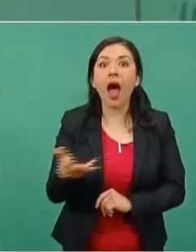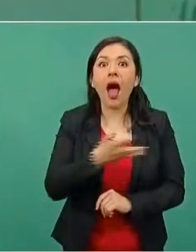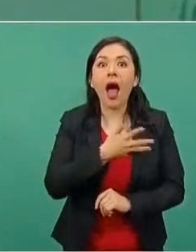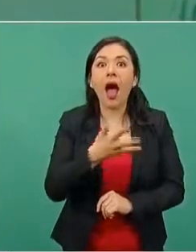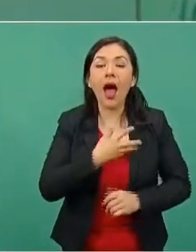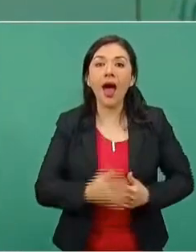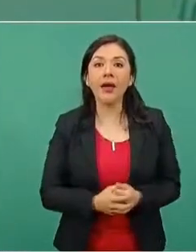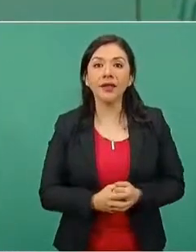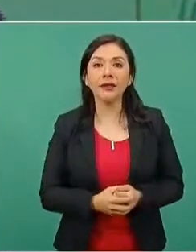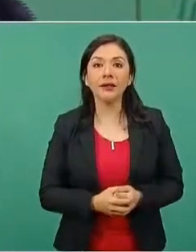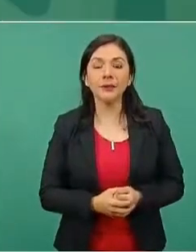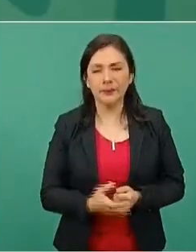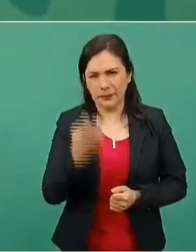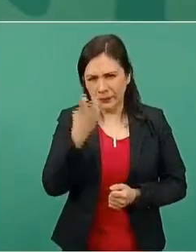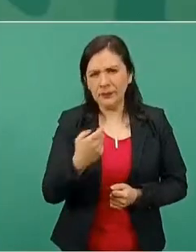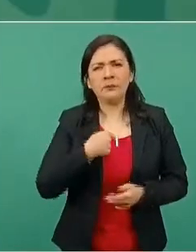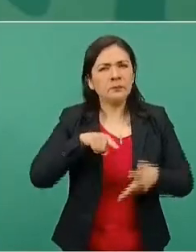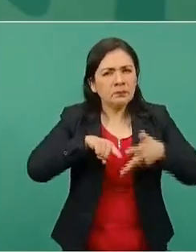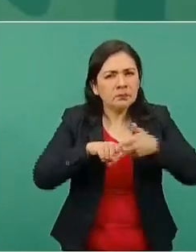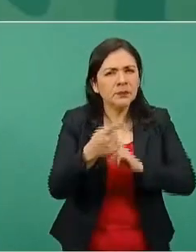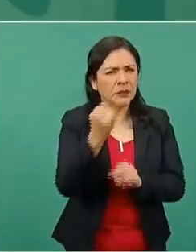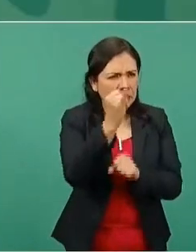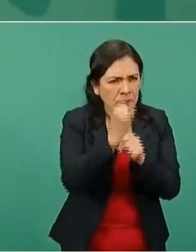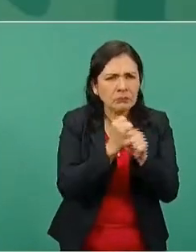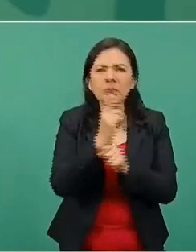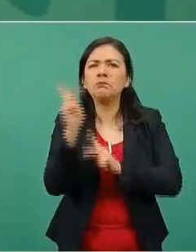Cuando empezamos a indagar,